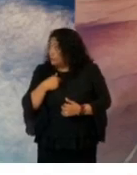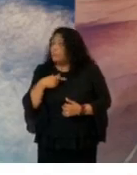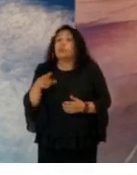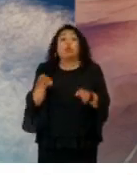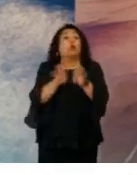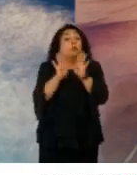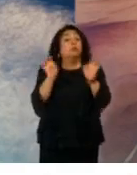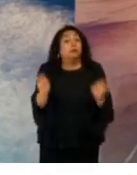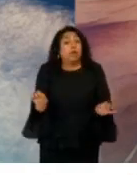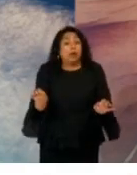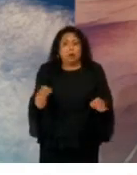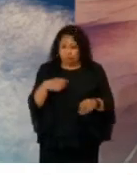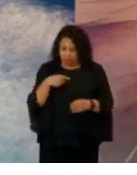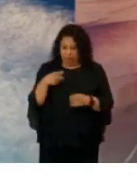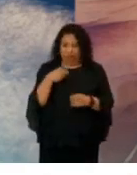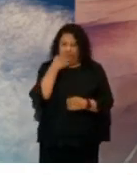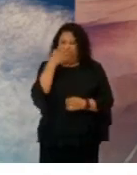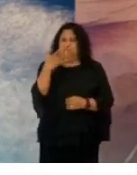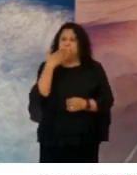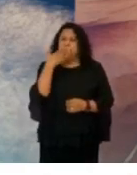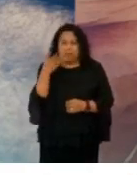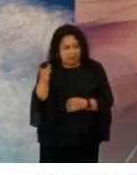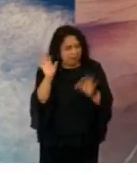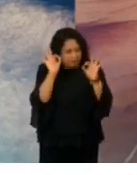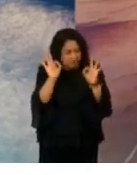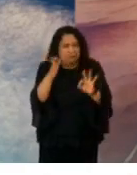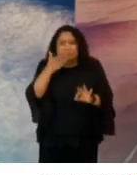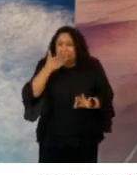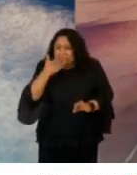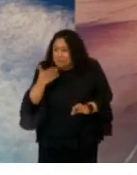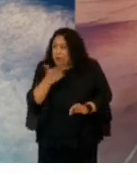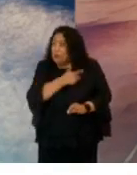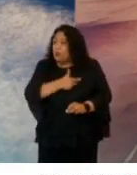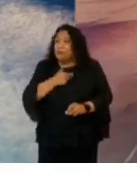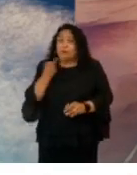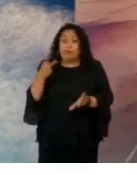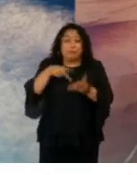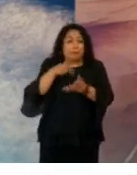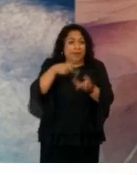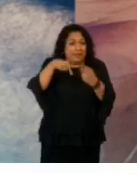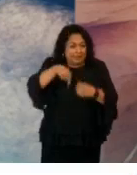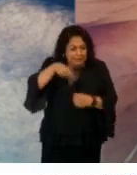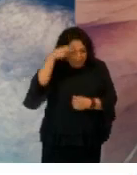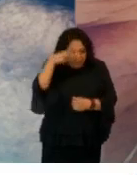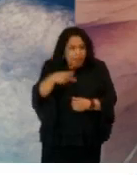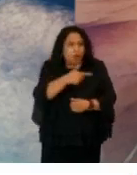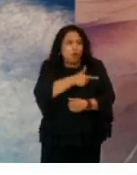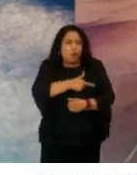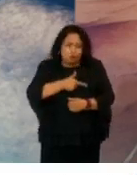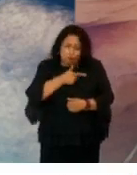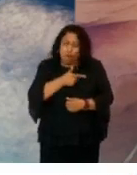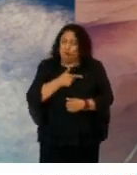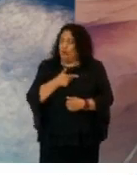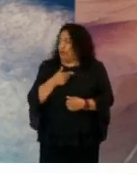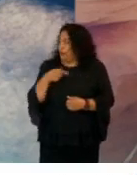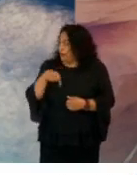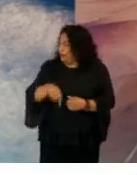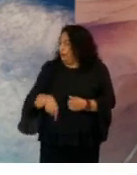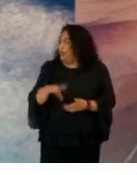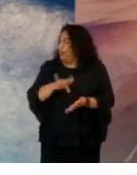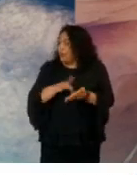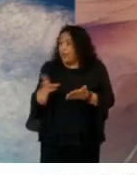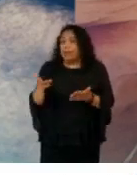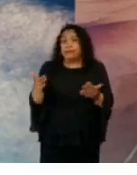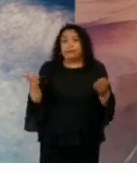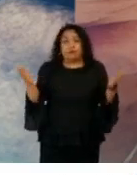¿Cómo están? Qué bueno, qué gusto estar en México, qué gusto acompañar el día de hoy. Muchas gracias por estar, muchas gracias